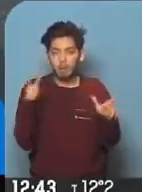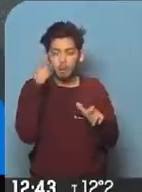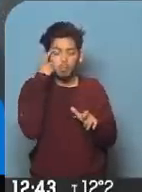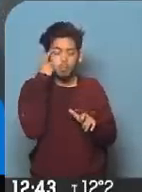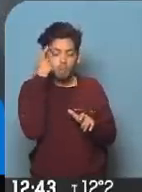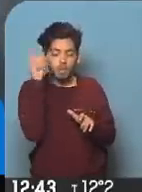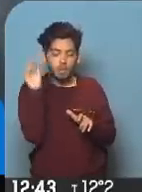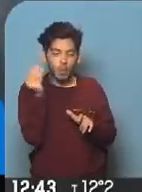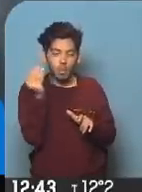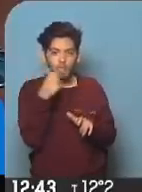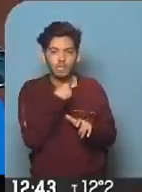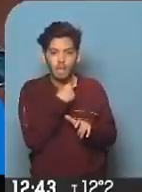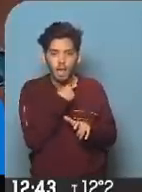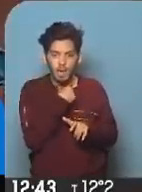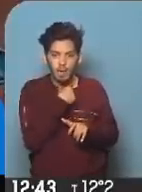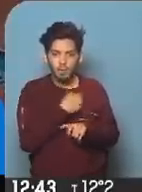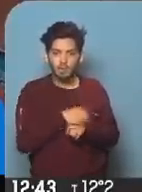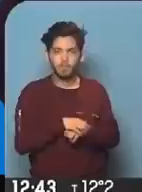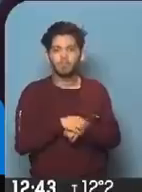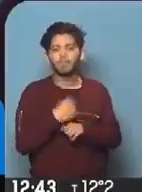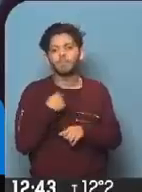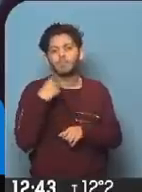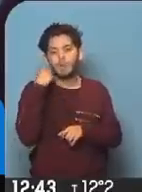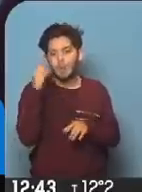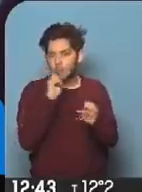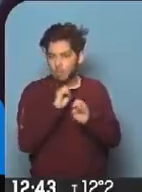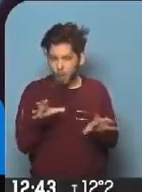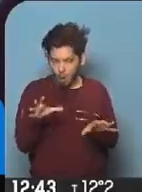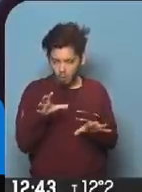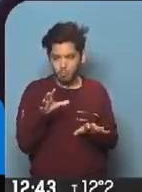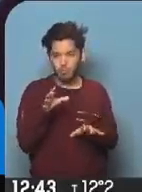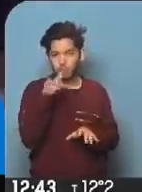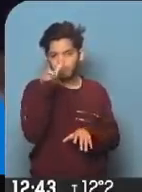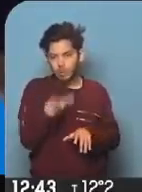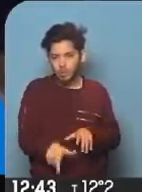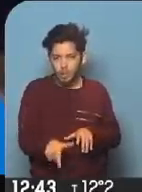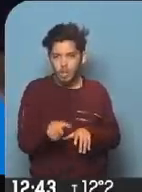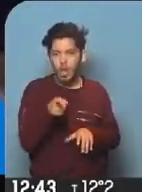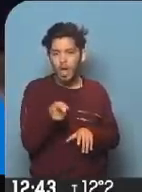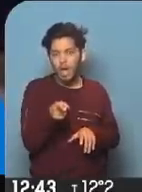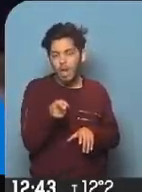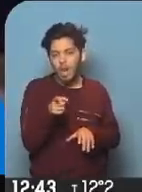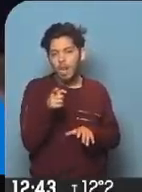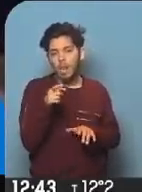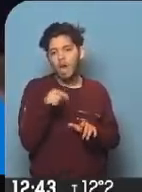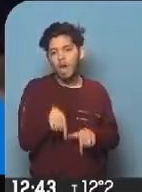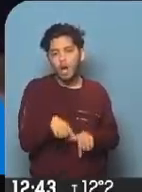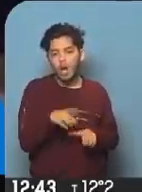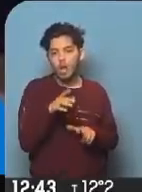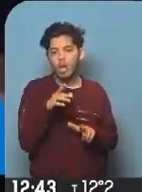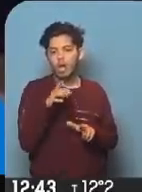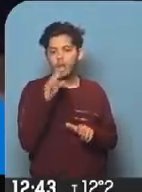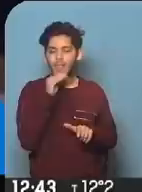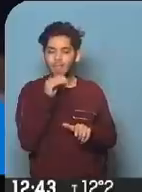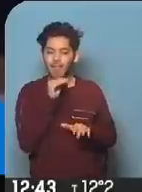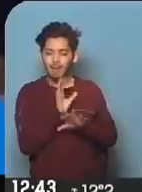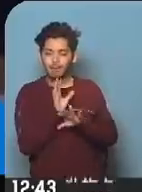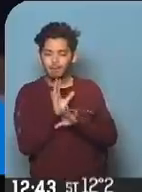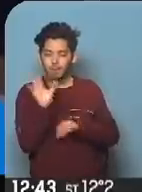brasileña está buscando? No, Mavi, yo creo que es mucho peor. O sea, él ahora está siendo tuneado en una